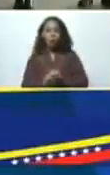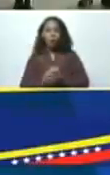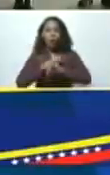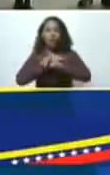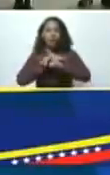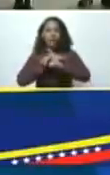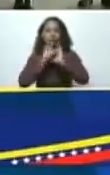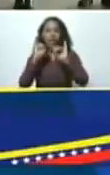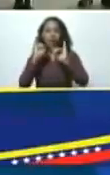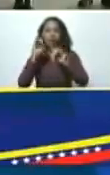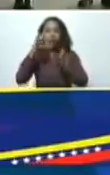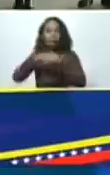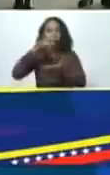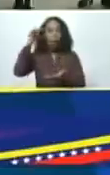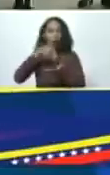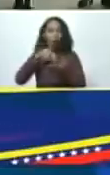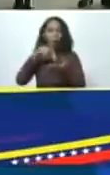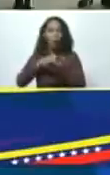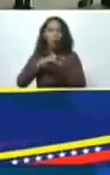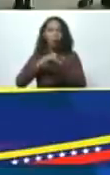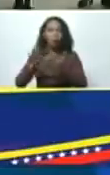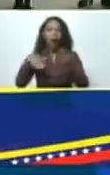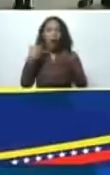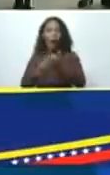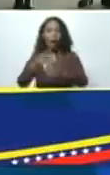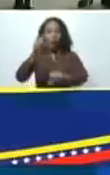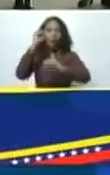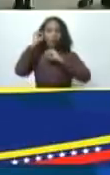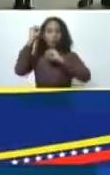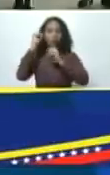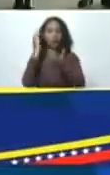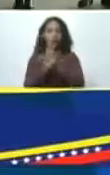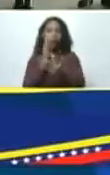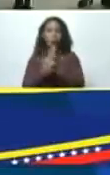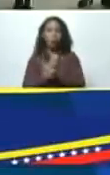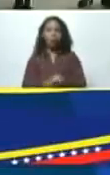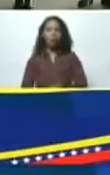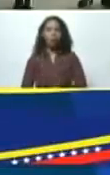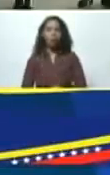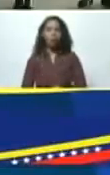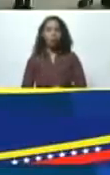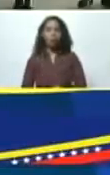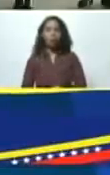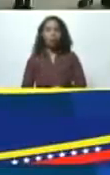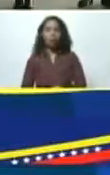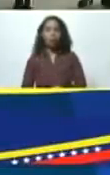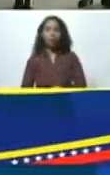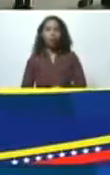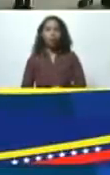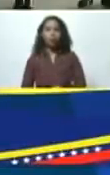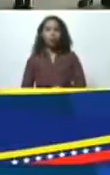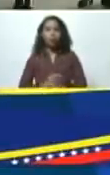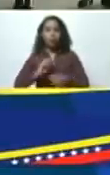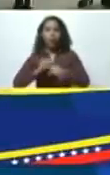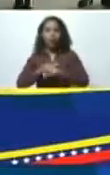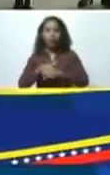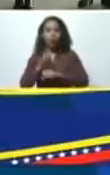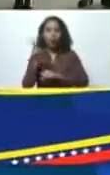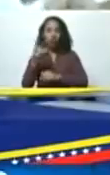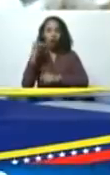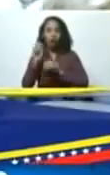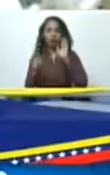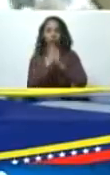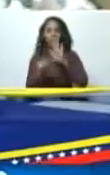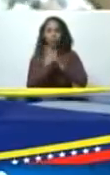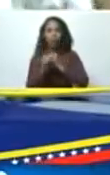pase al Estado Carabobo. ¡Hasta la victoria siempre! Venceremos. Venceremos. Héctor Rodríguez, tiene unos anuncios